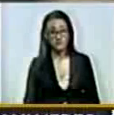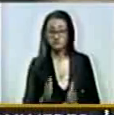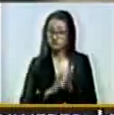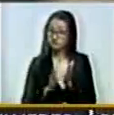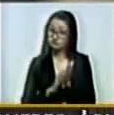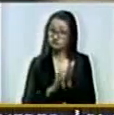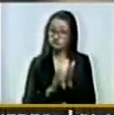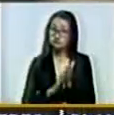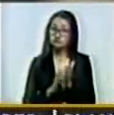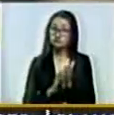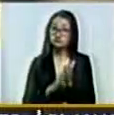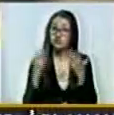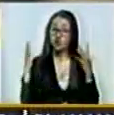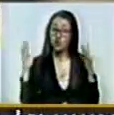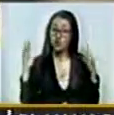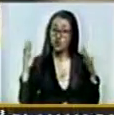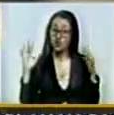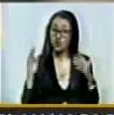Bravo.